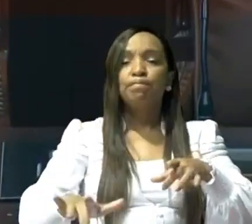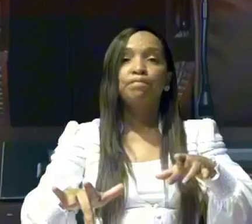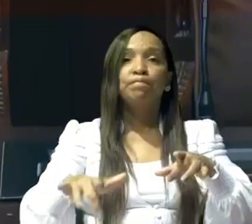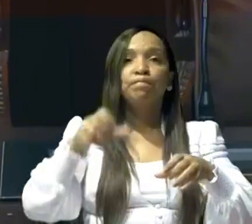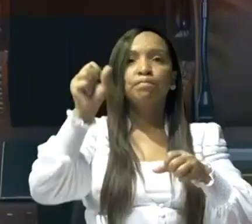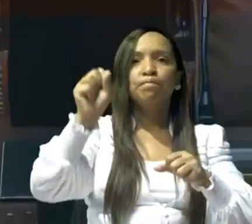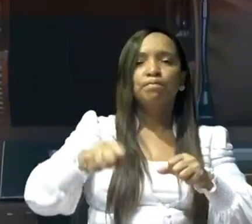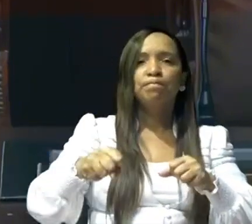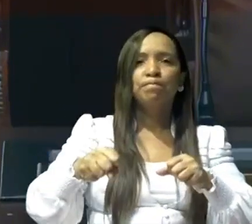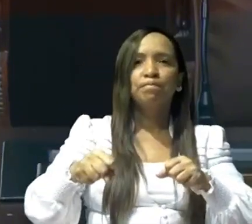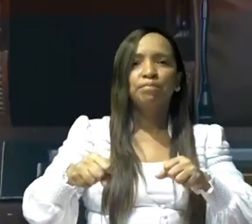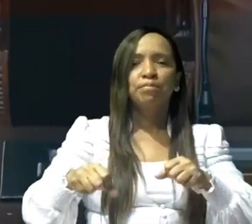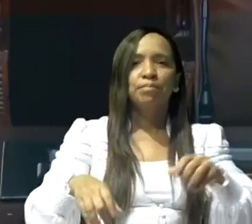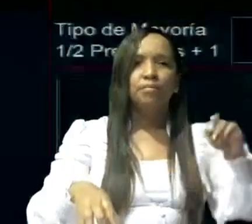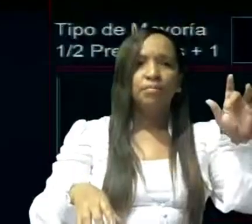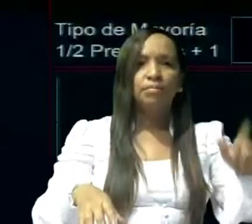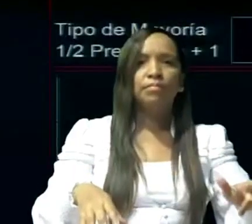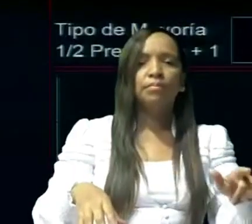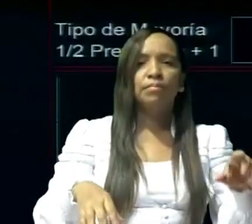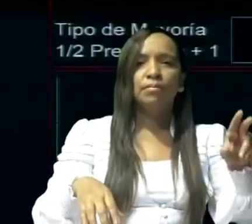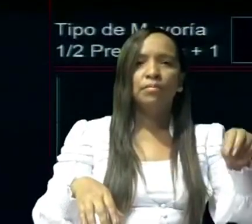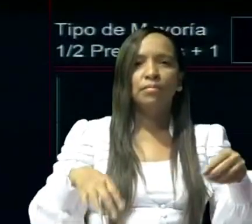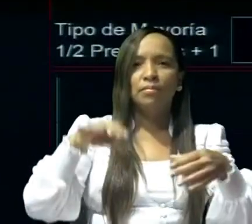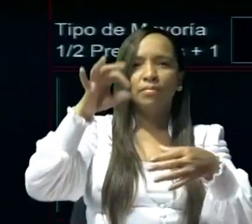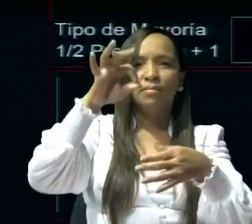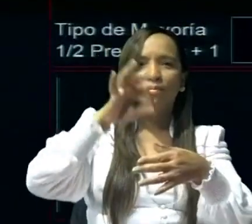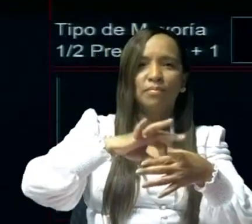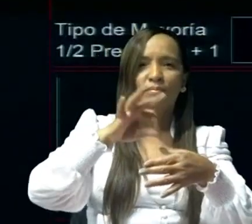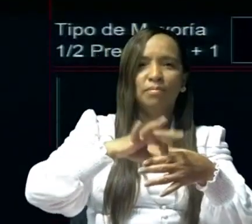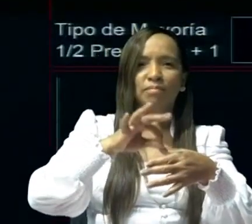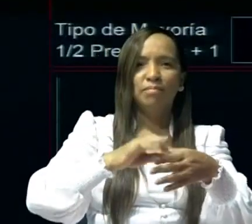Voten, voten. Vamos a votar.